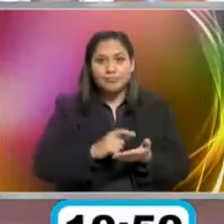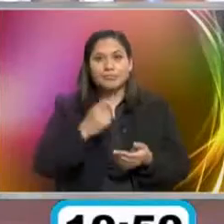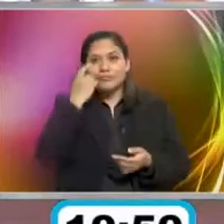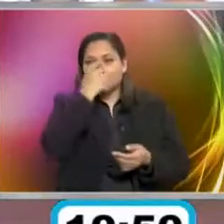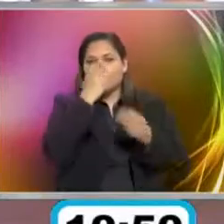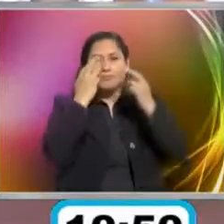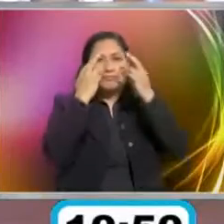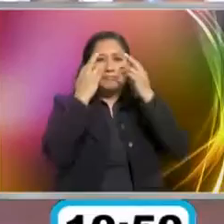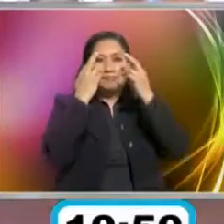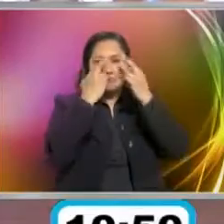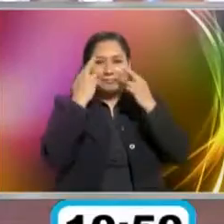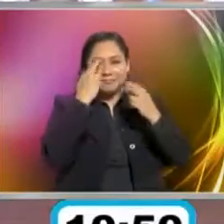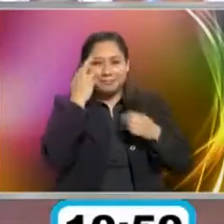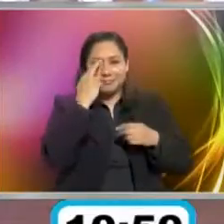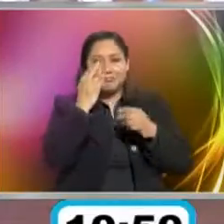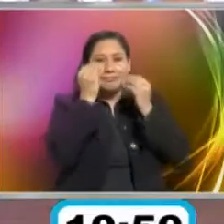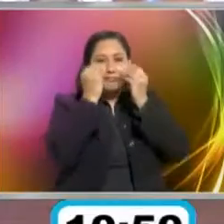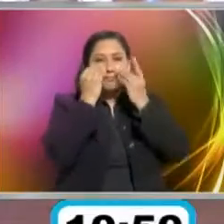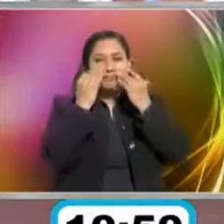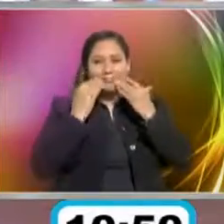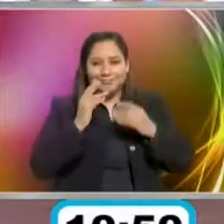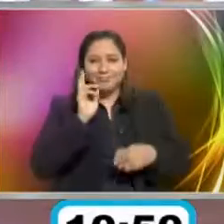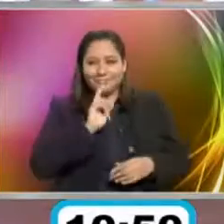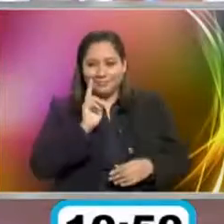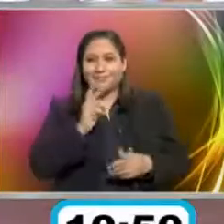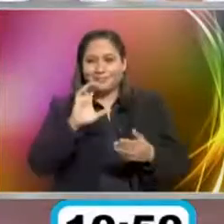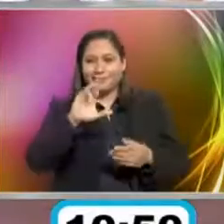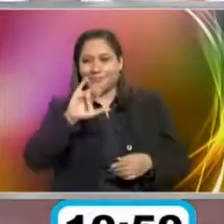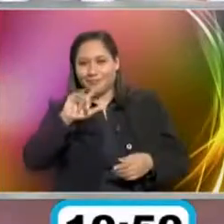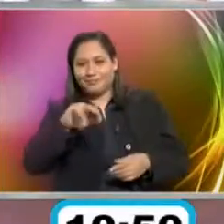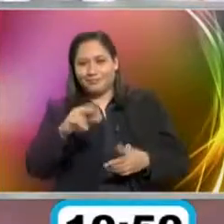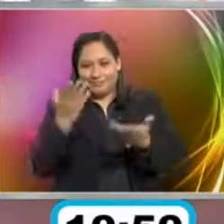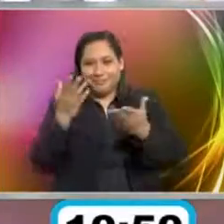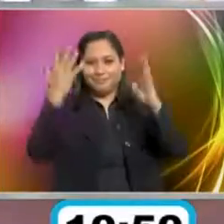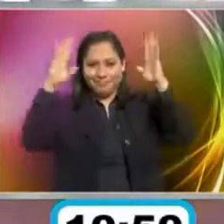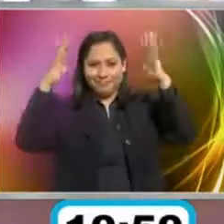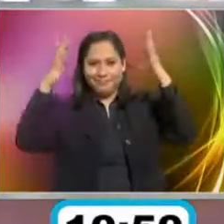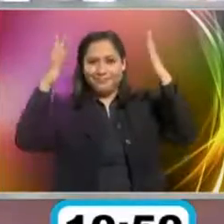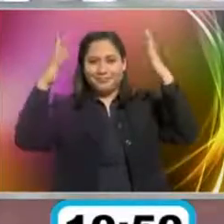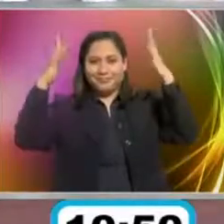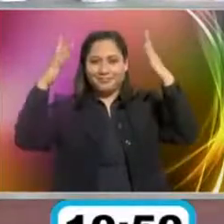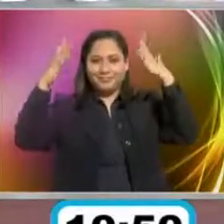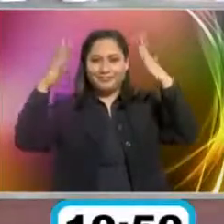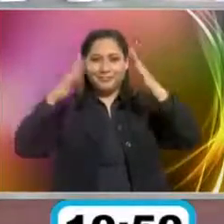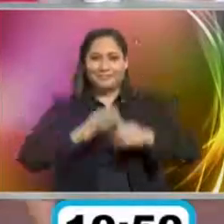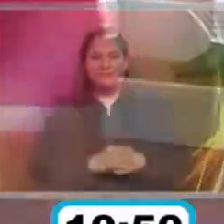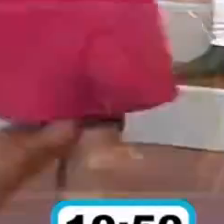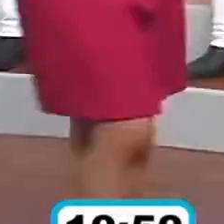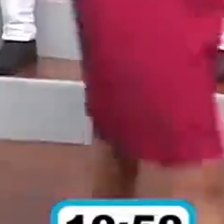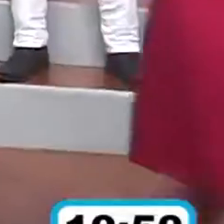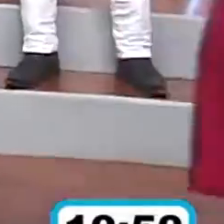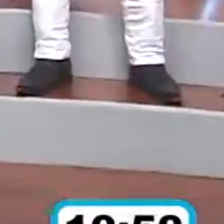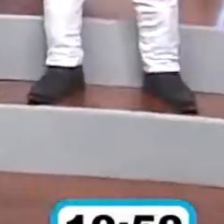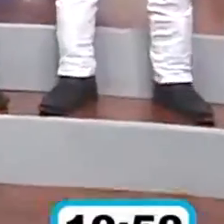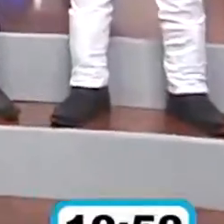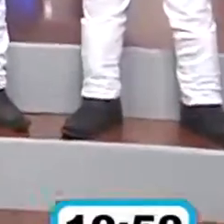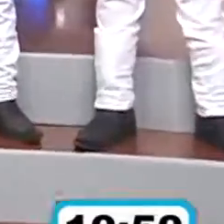ojos. ¡Ándele! Ah, muy bien. Cristian Jacobo. Venga. Muchas gracias.